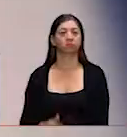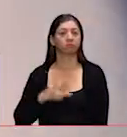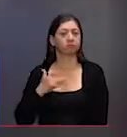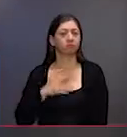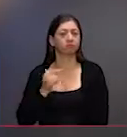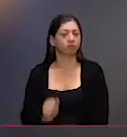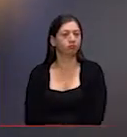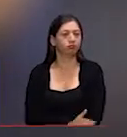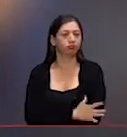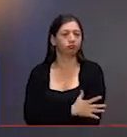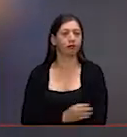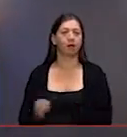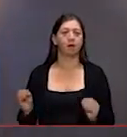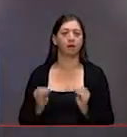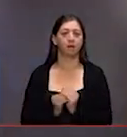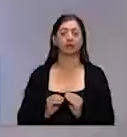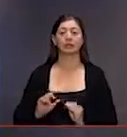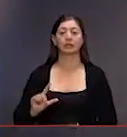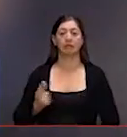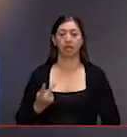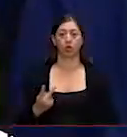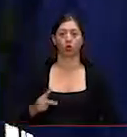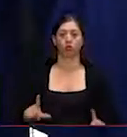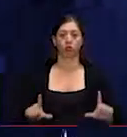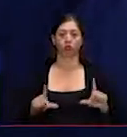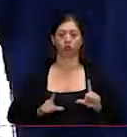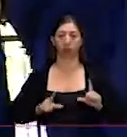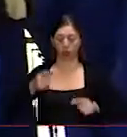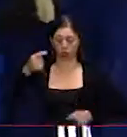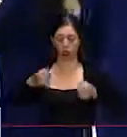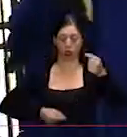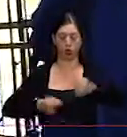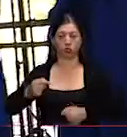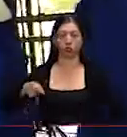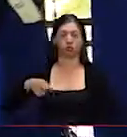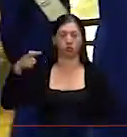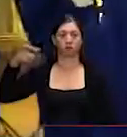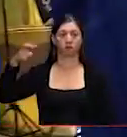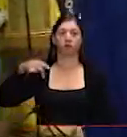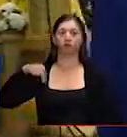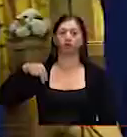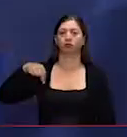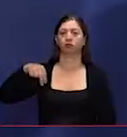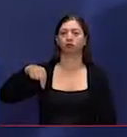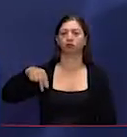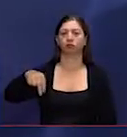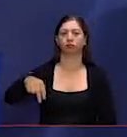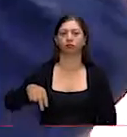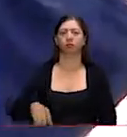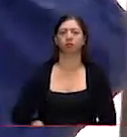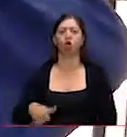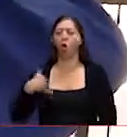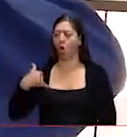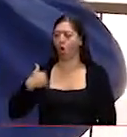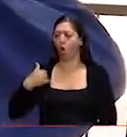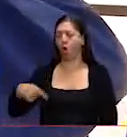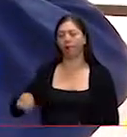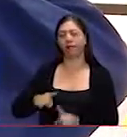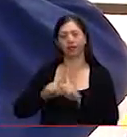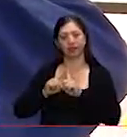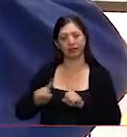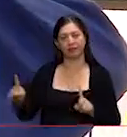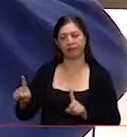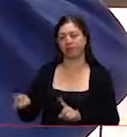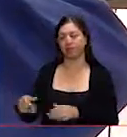emoción de recibir el segundo diploma que la acredita como contadora pública, Rosa caminó junto a los demás graduandos, personas jóvenes que a diferencia de